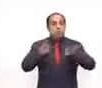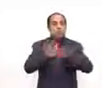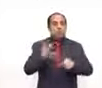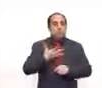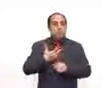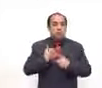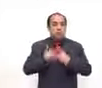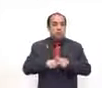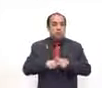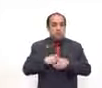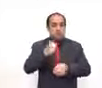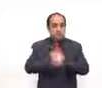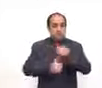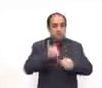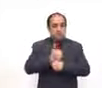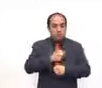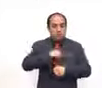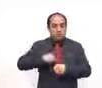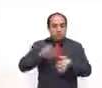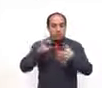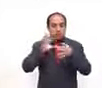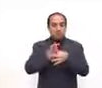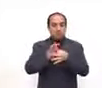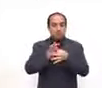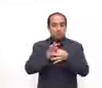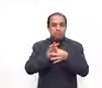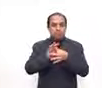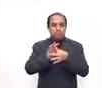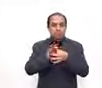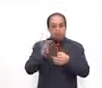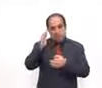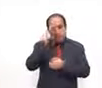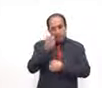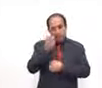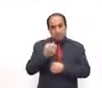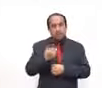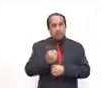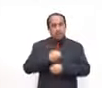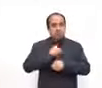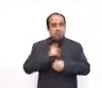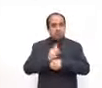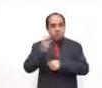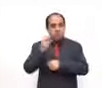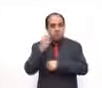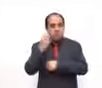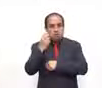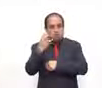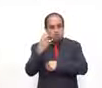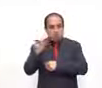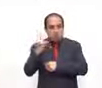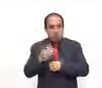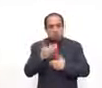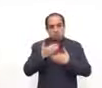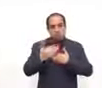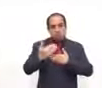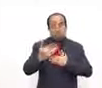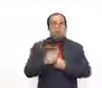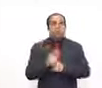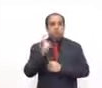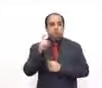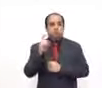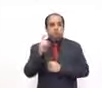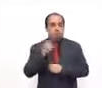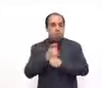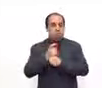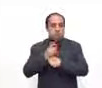que asociamos nosotros definitivamente a tal vez esa semana del 24 al 1. Tenemos ya una estabilización 3 semanas